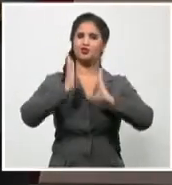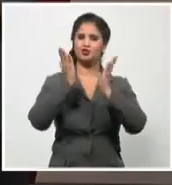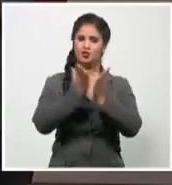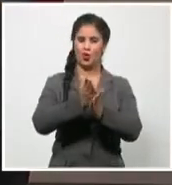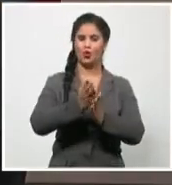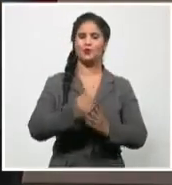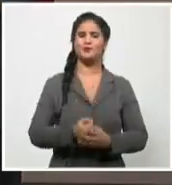muy buena